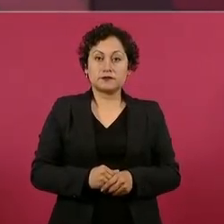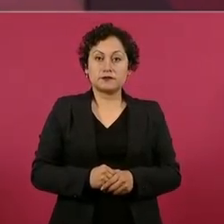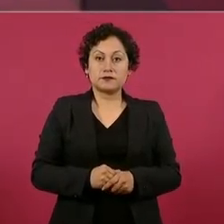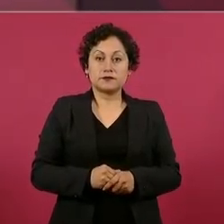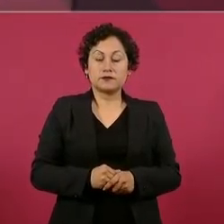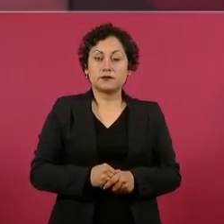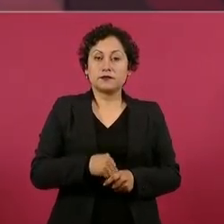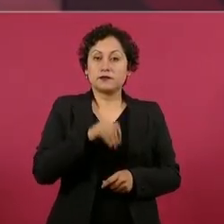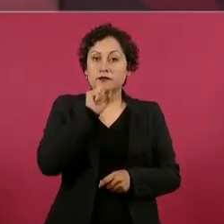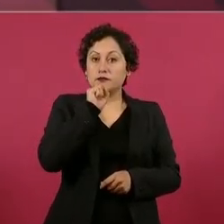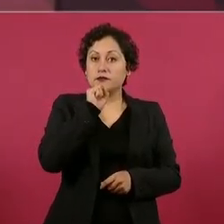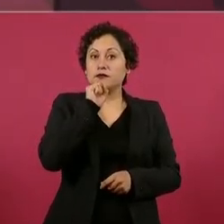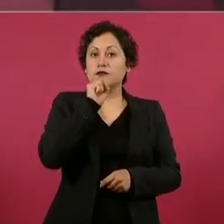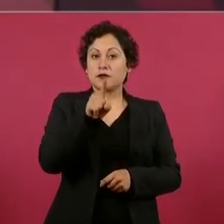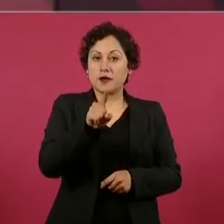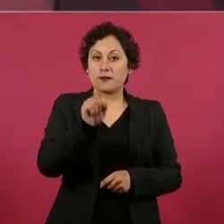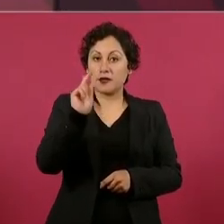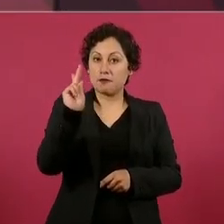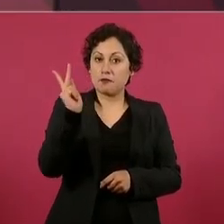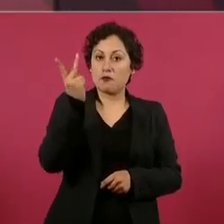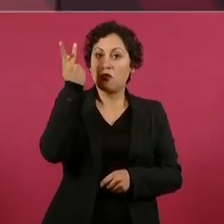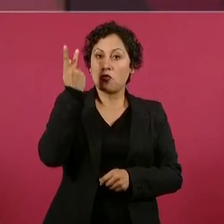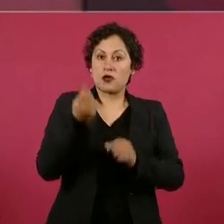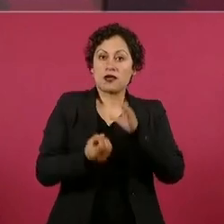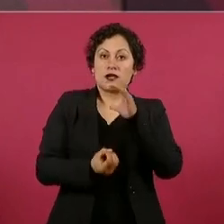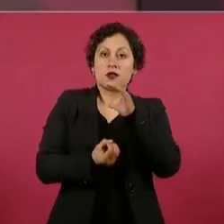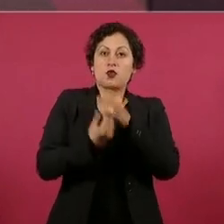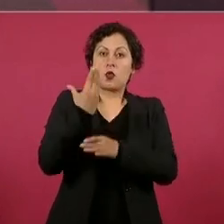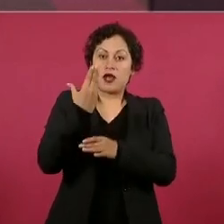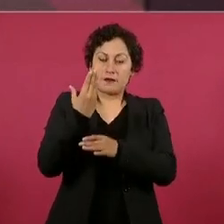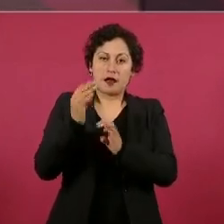la nueva sede del Politécnico Nacional en Palenque,